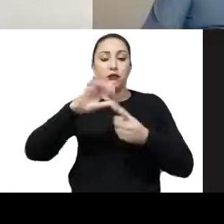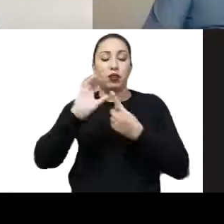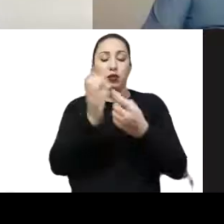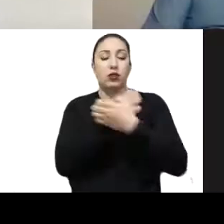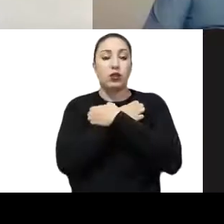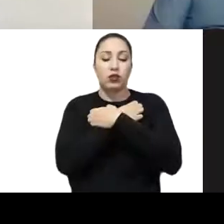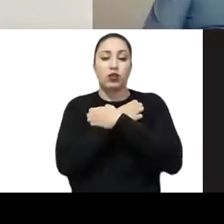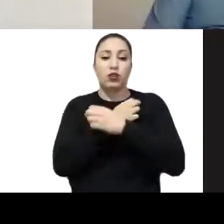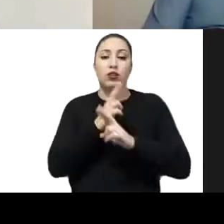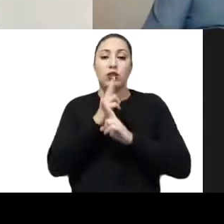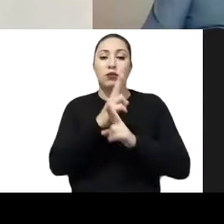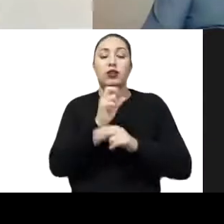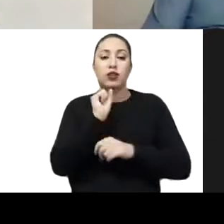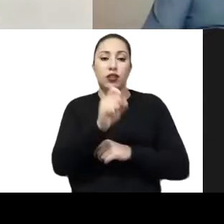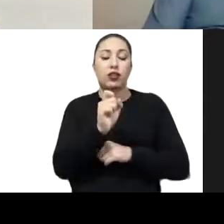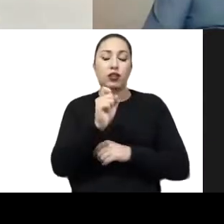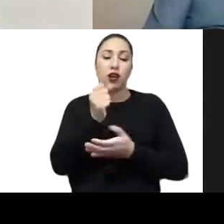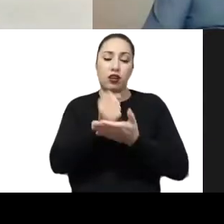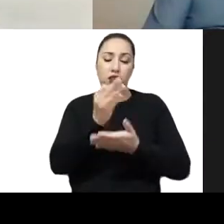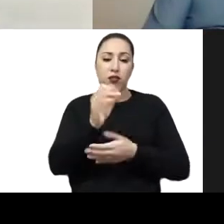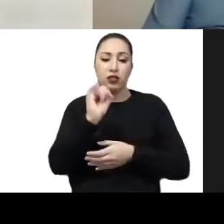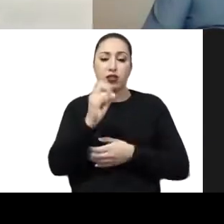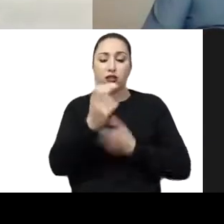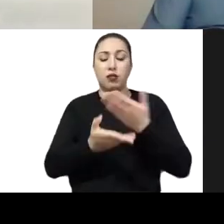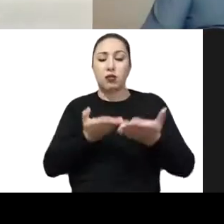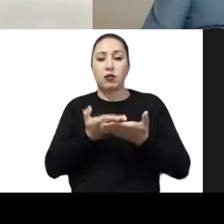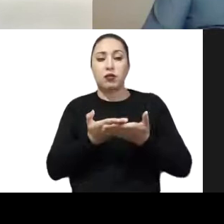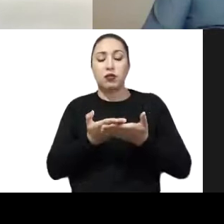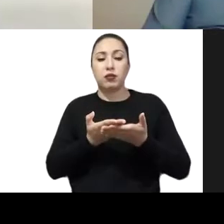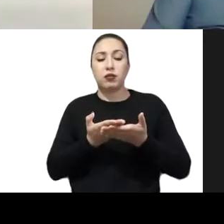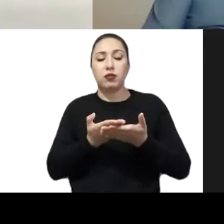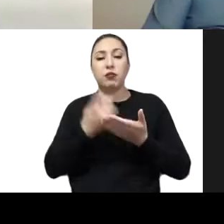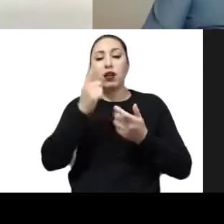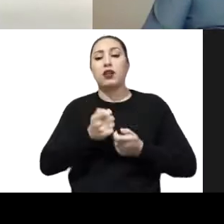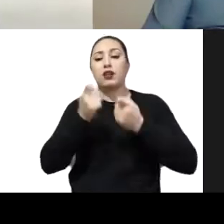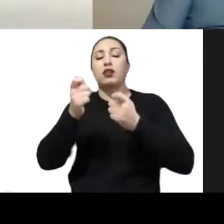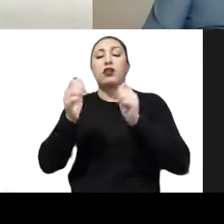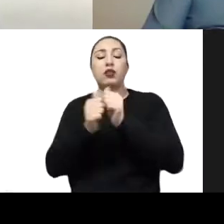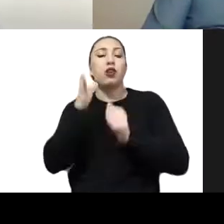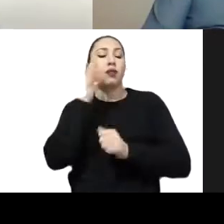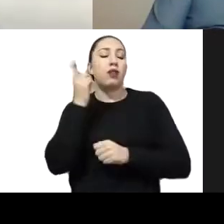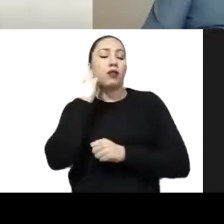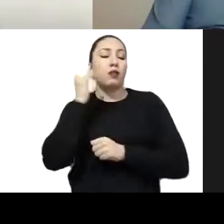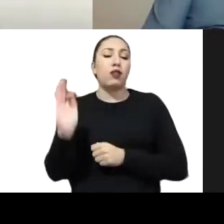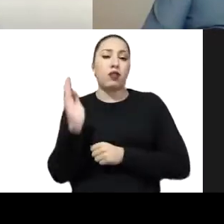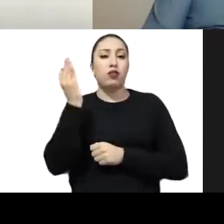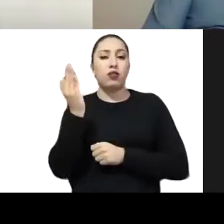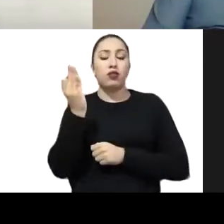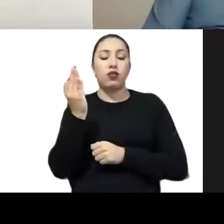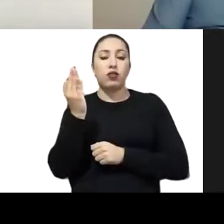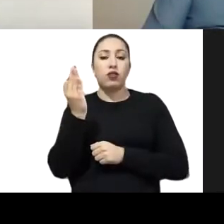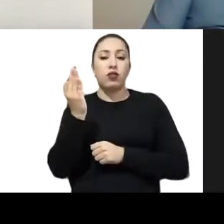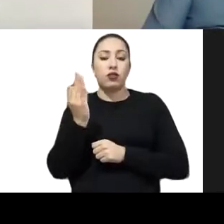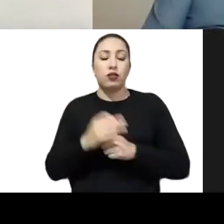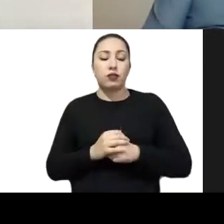Educación convienen en aprobar la propuesta de iniciativa con proyecto de decreto materia del